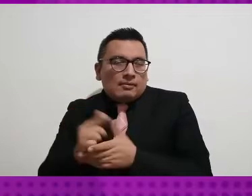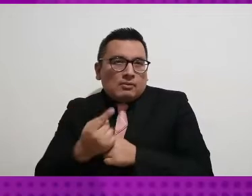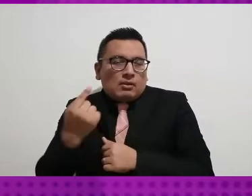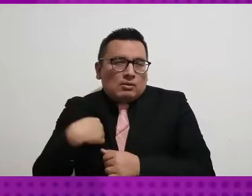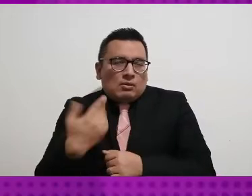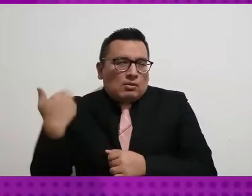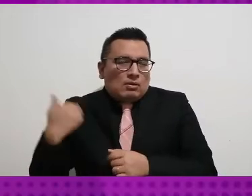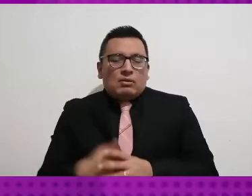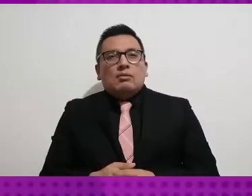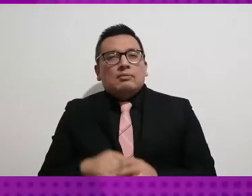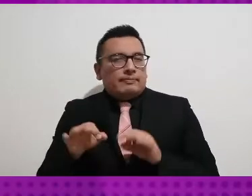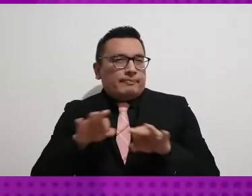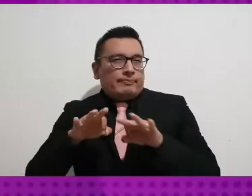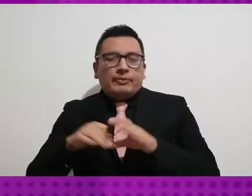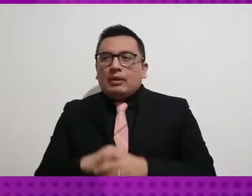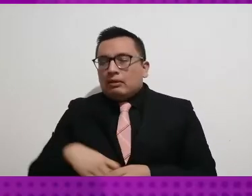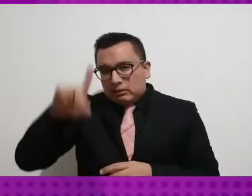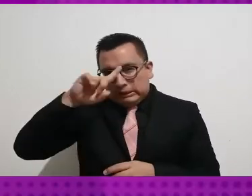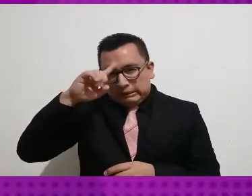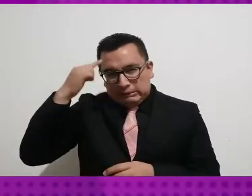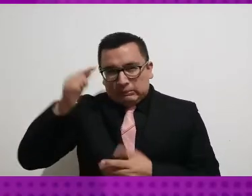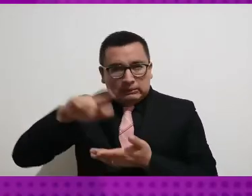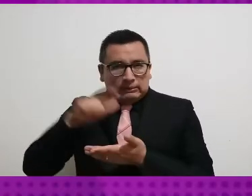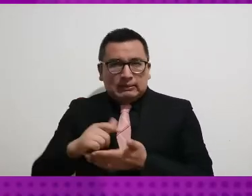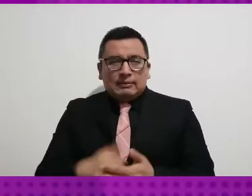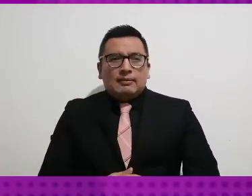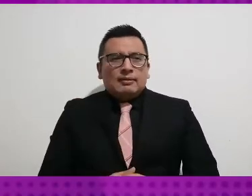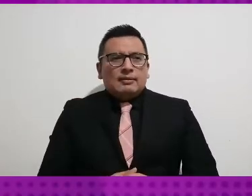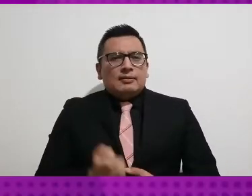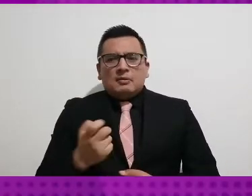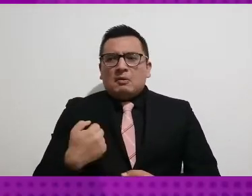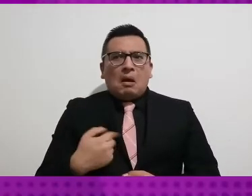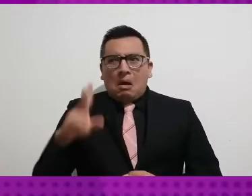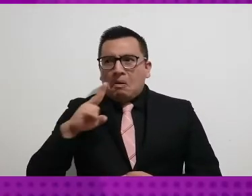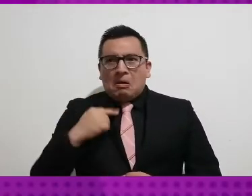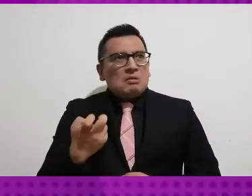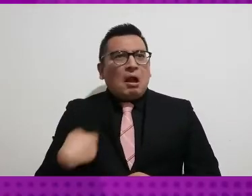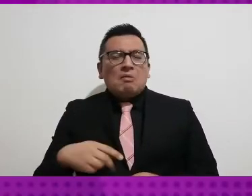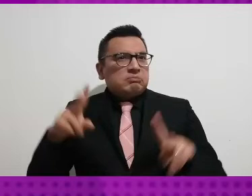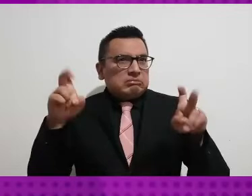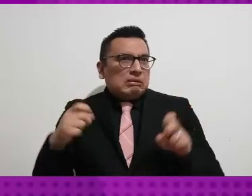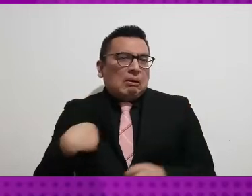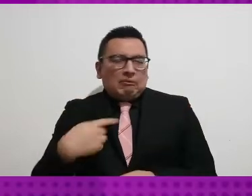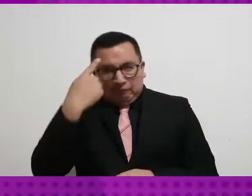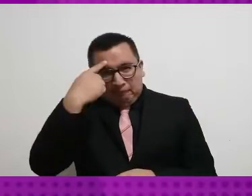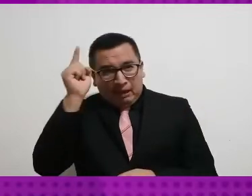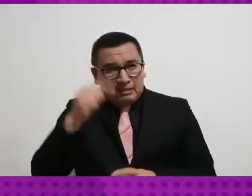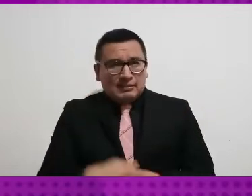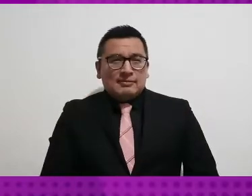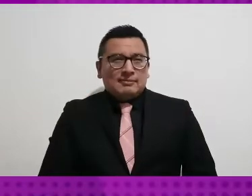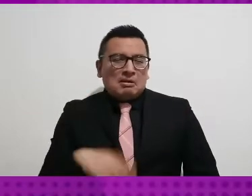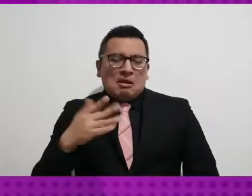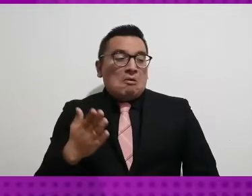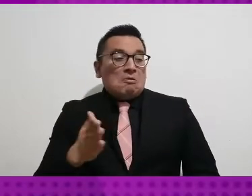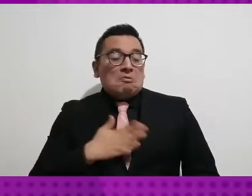fue asesor legislativo antes de estar aquí. Y bueno, dije yo, aquí soy, este es el tema que yo quería, o sea,